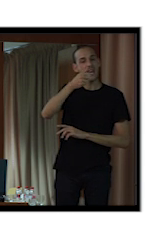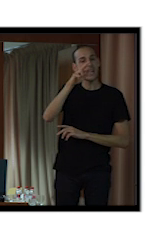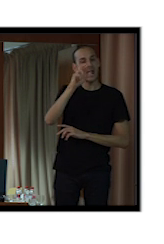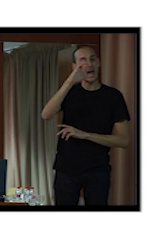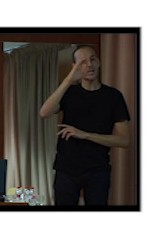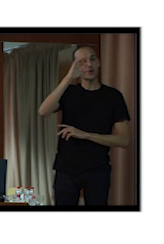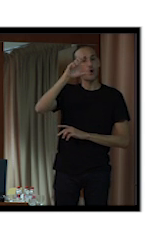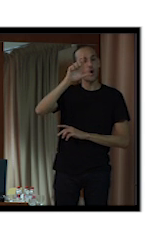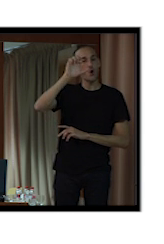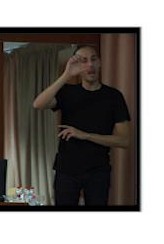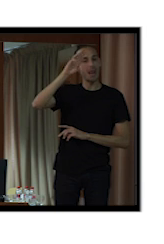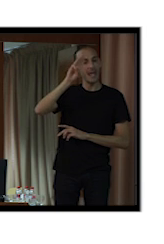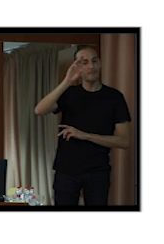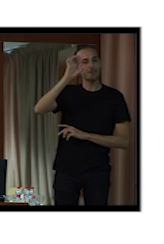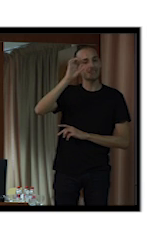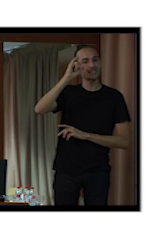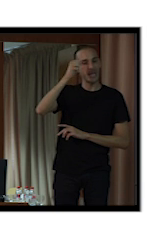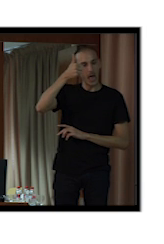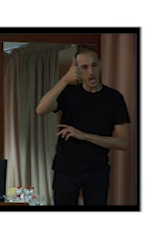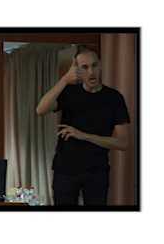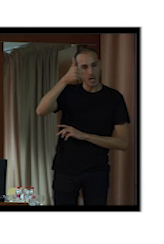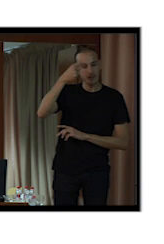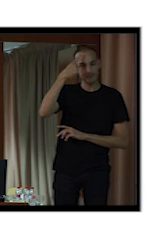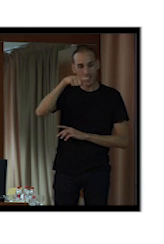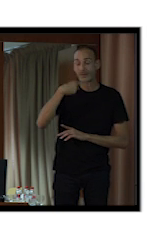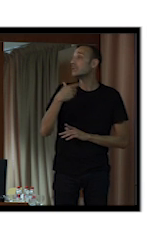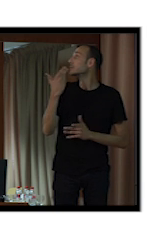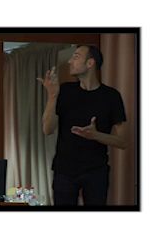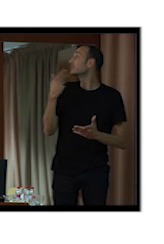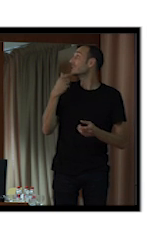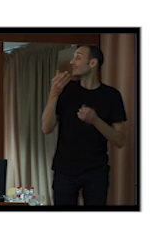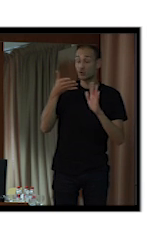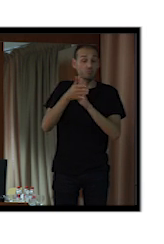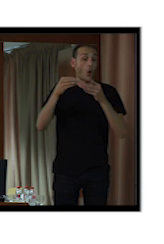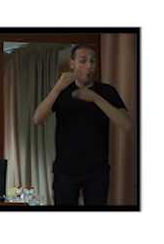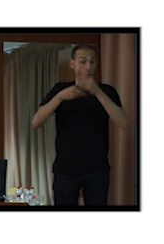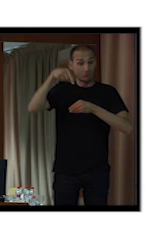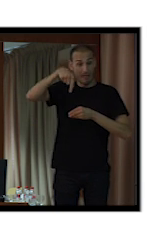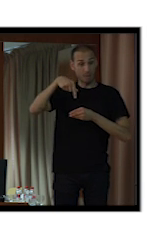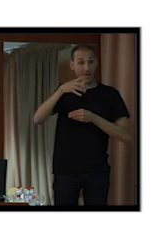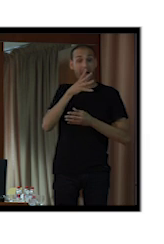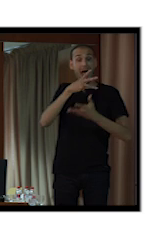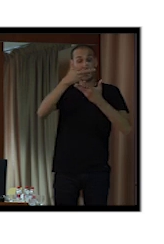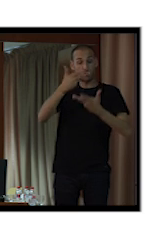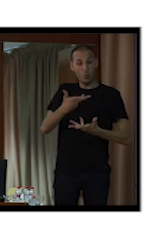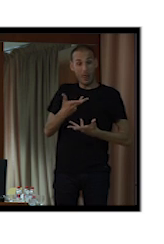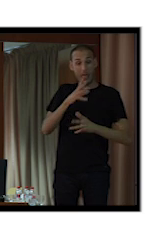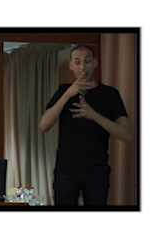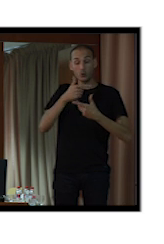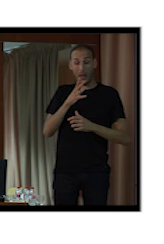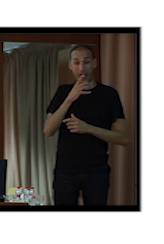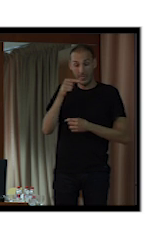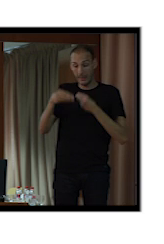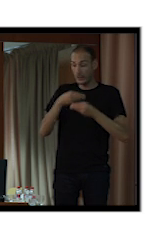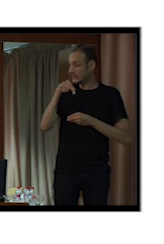cuestionario Ulan-Lalina para el diagnóstico de narcolepsia, pero estos son los que actualmente utilizamos de rutina. Por un lado está el Epworth,